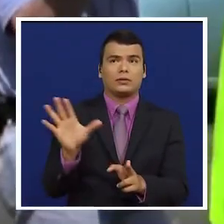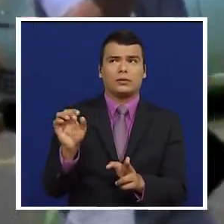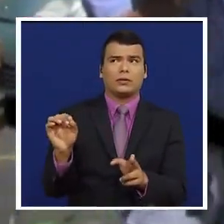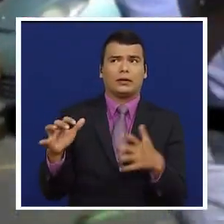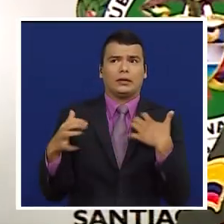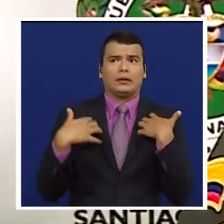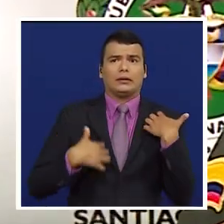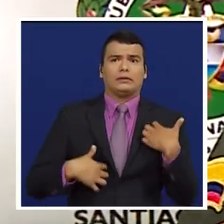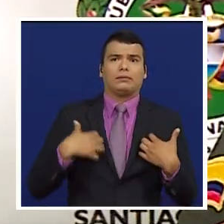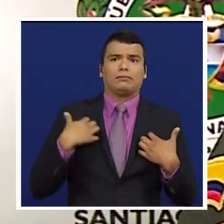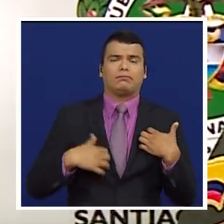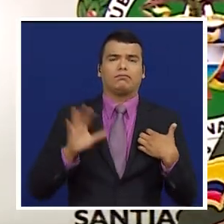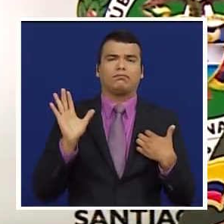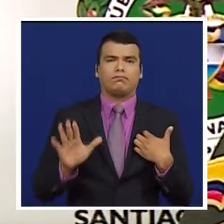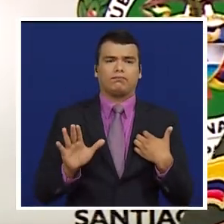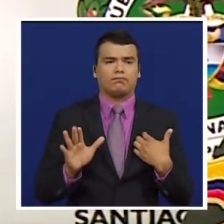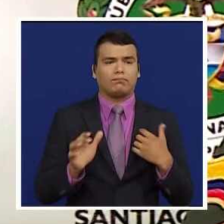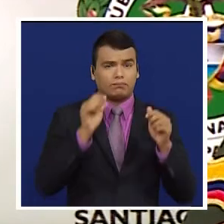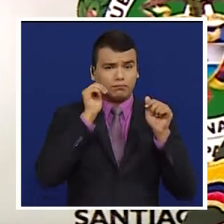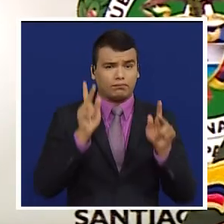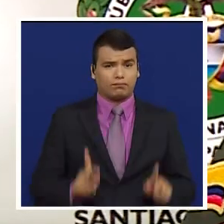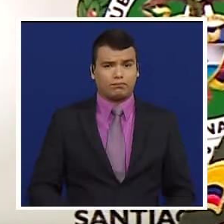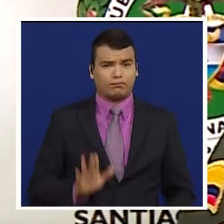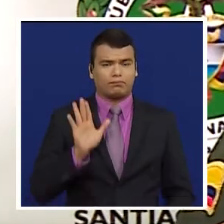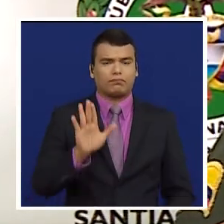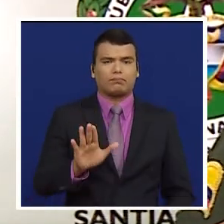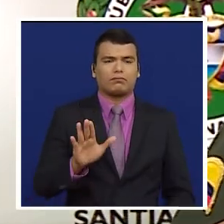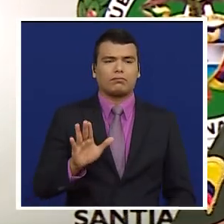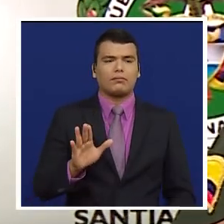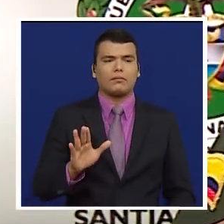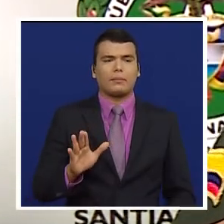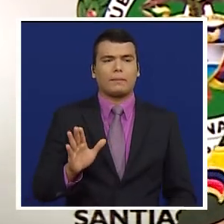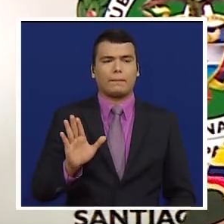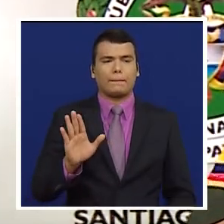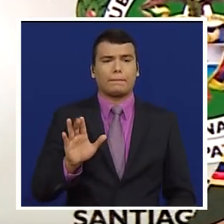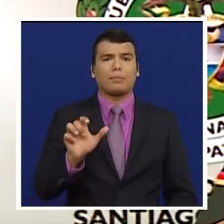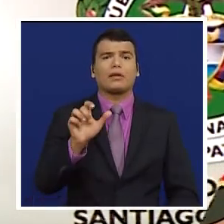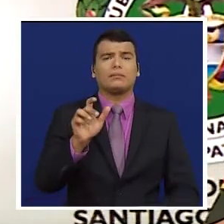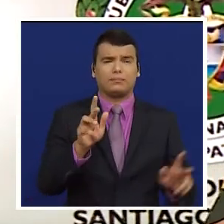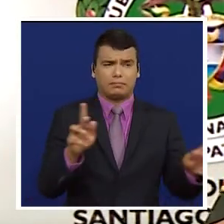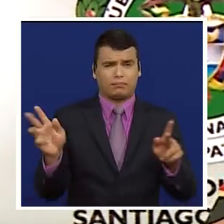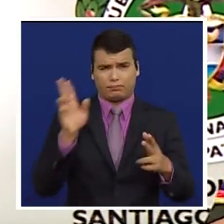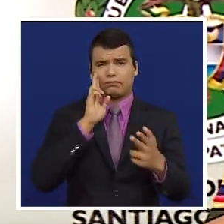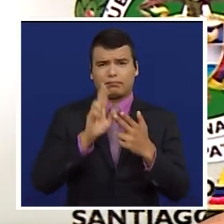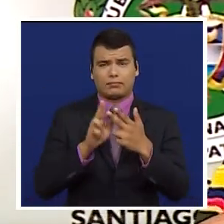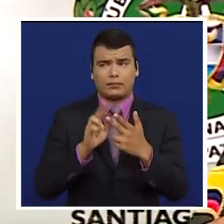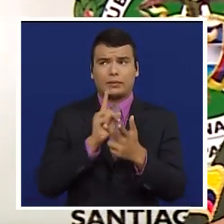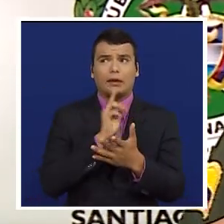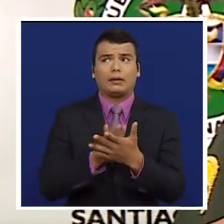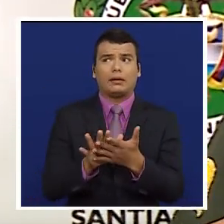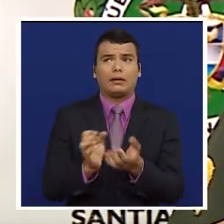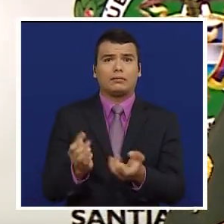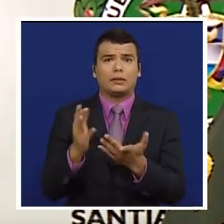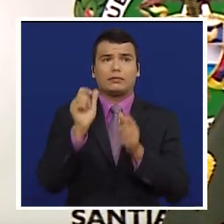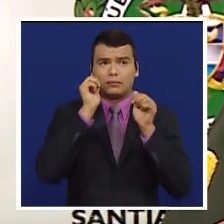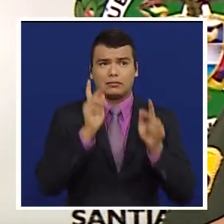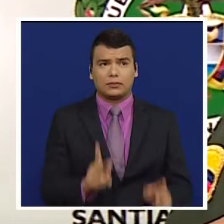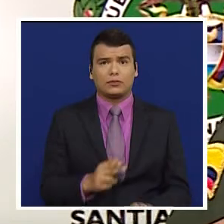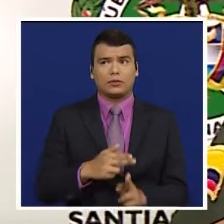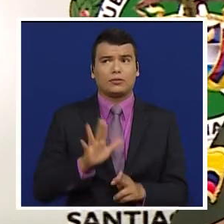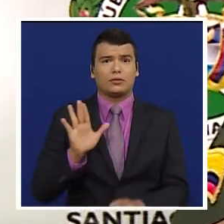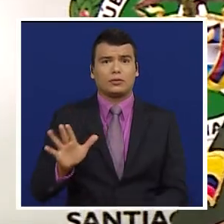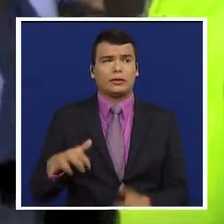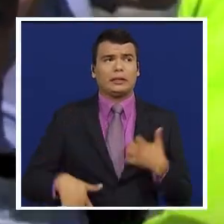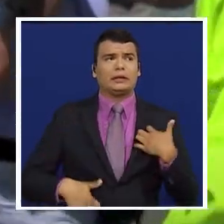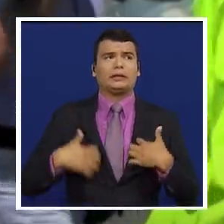todo un mito. Este sujeto pues ya era nombrado por muchas personas, por muchos ciudadanos de bien, que